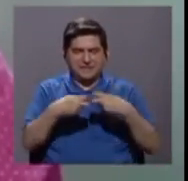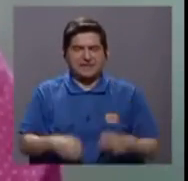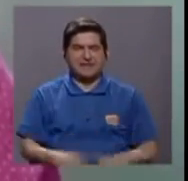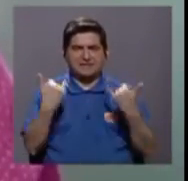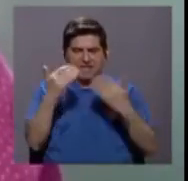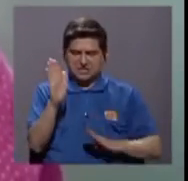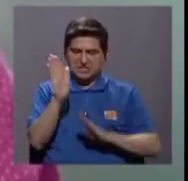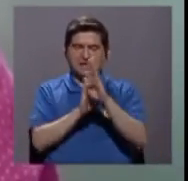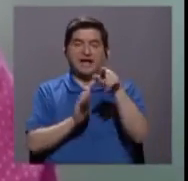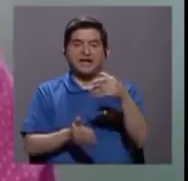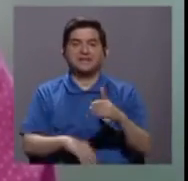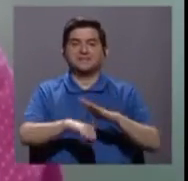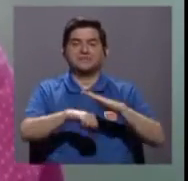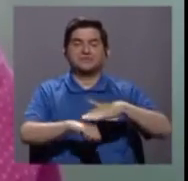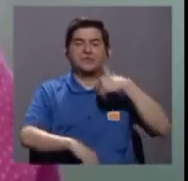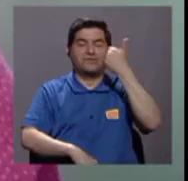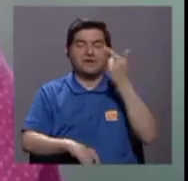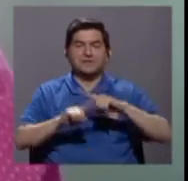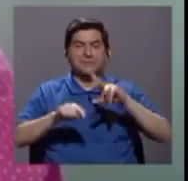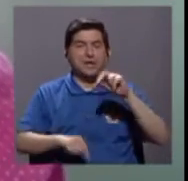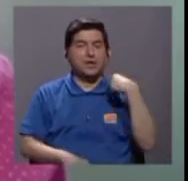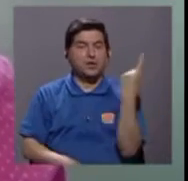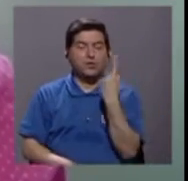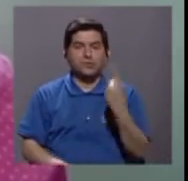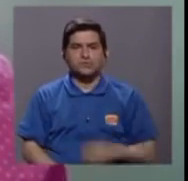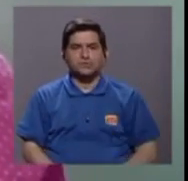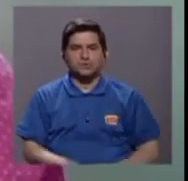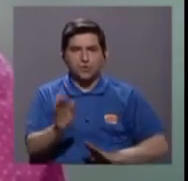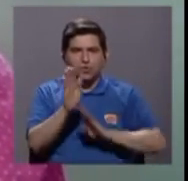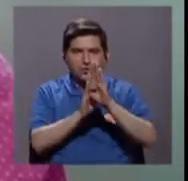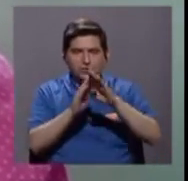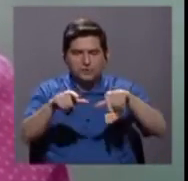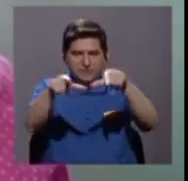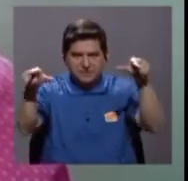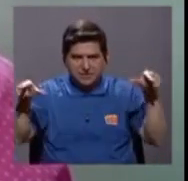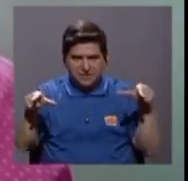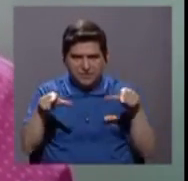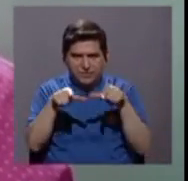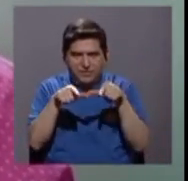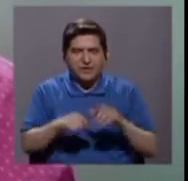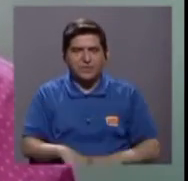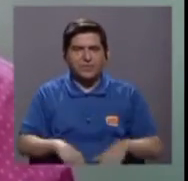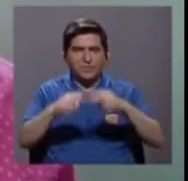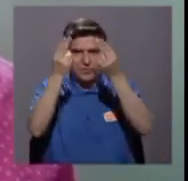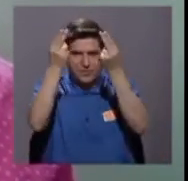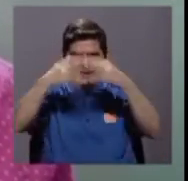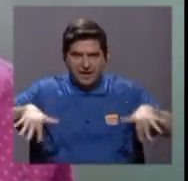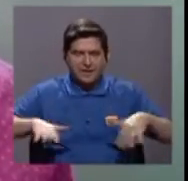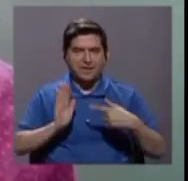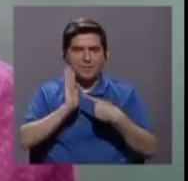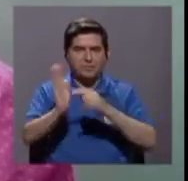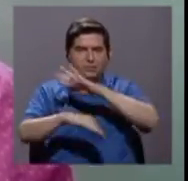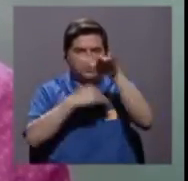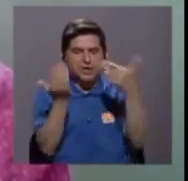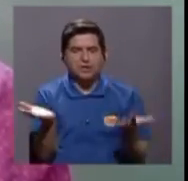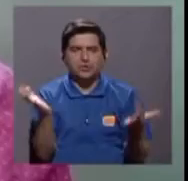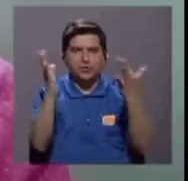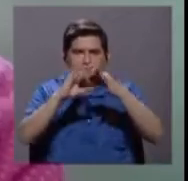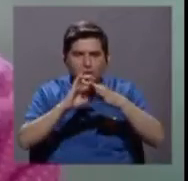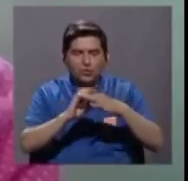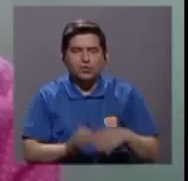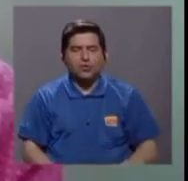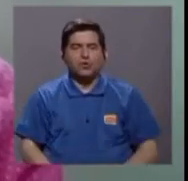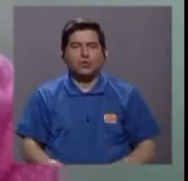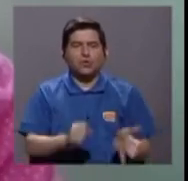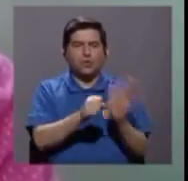nos facilitó. Pero no solo eso, desarrollamos una página para ir exponiendo todo lo relacionado con el COVID,